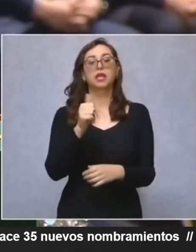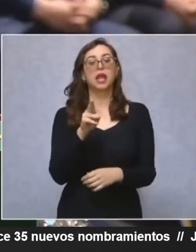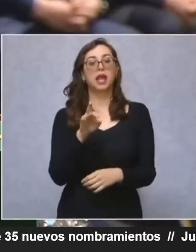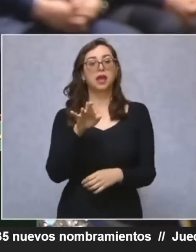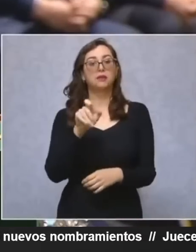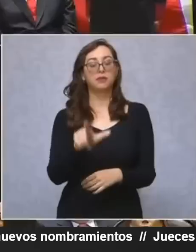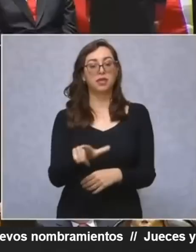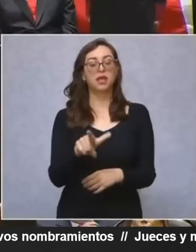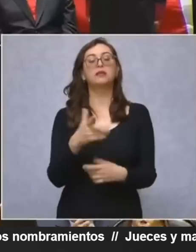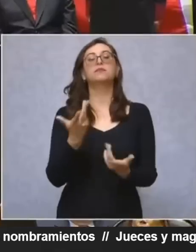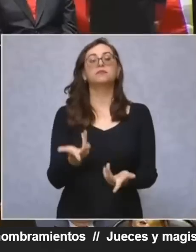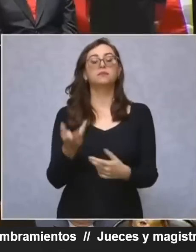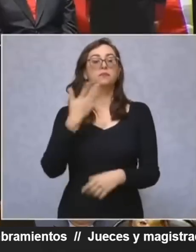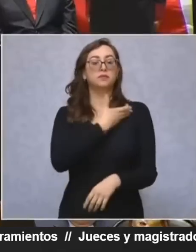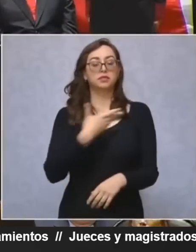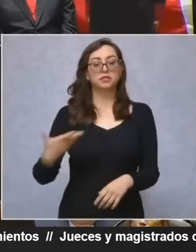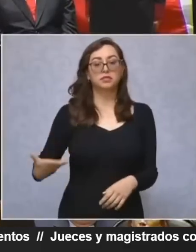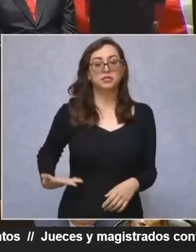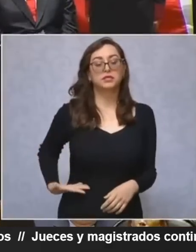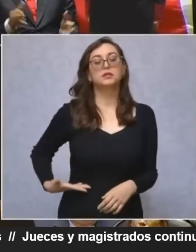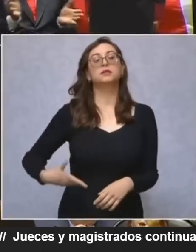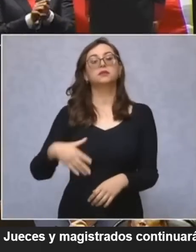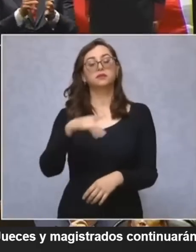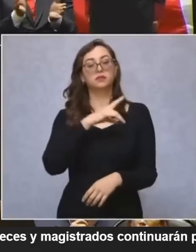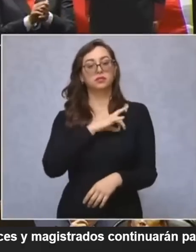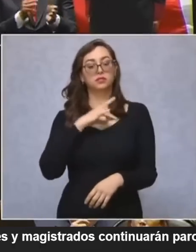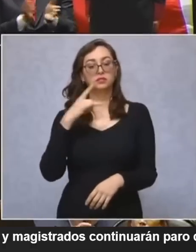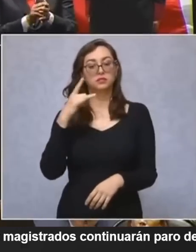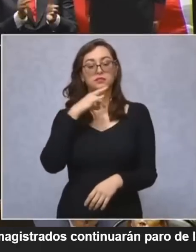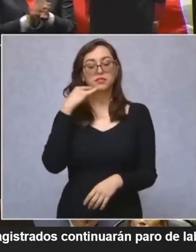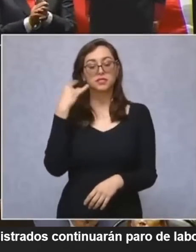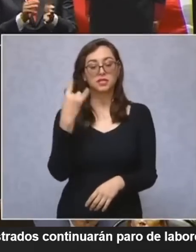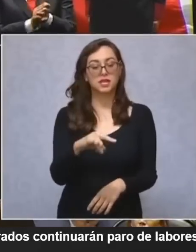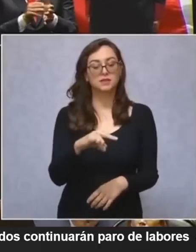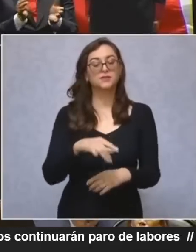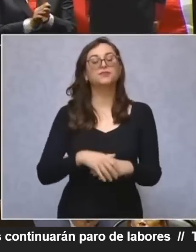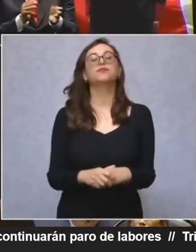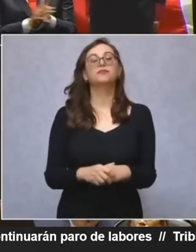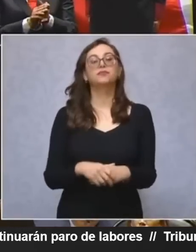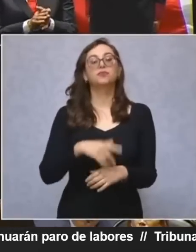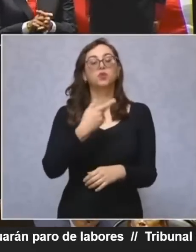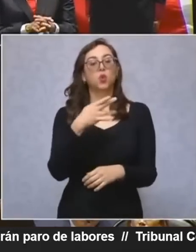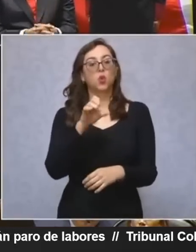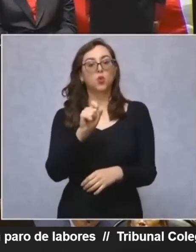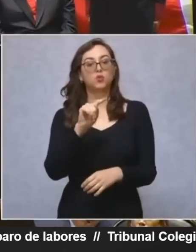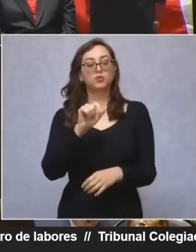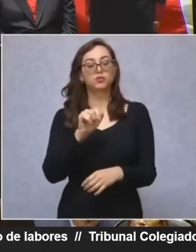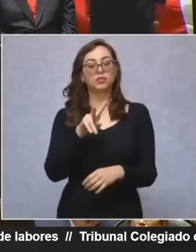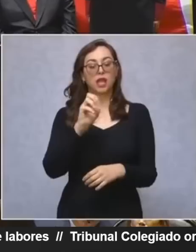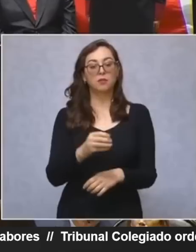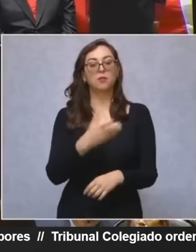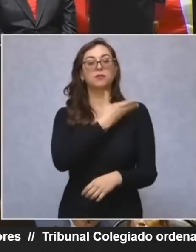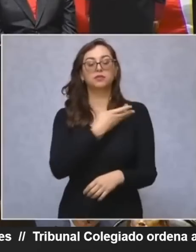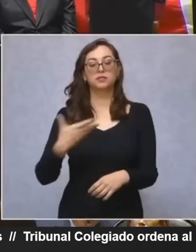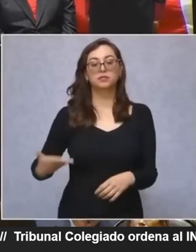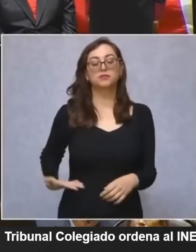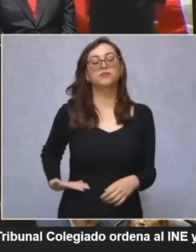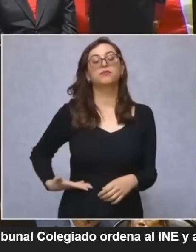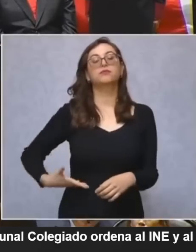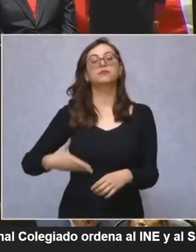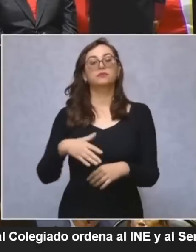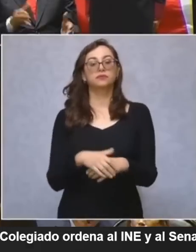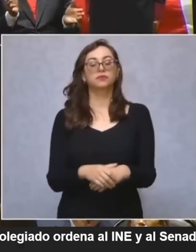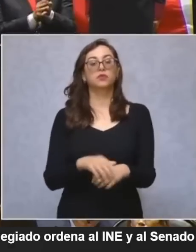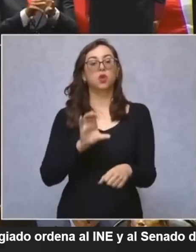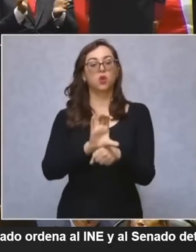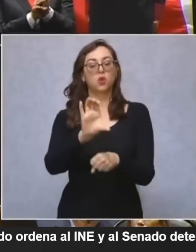Gabriel Boric, presidente de la República de Chile, Gustavo Francisco Petro, presidente de la